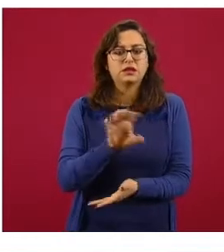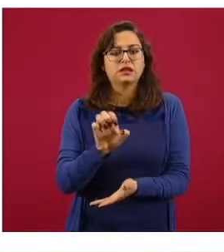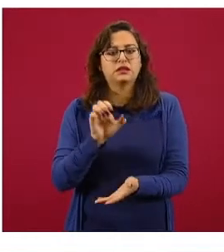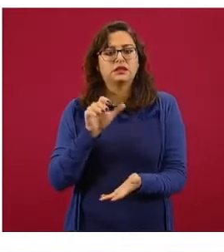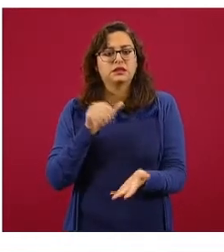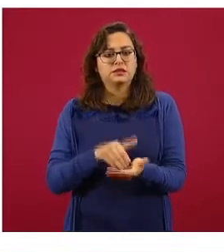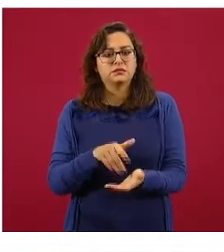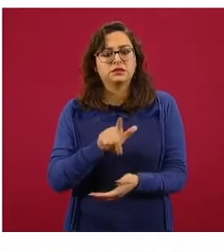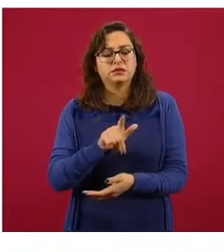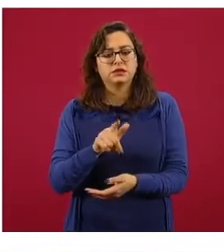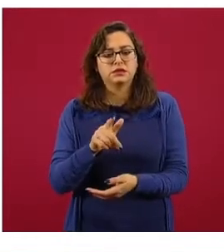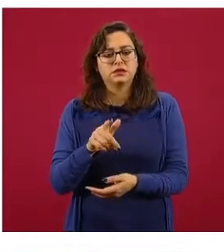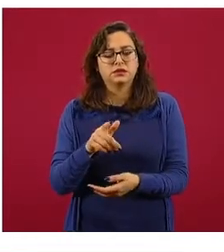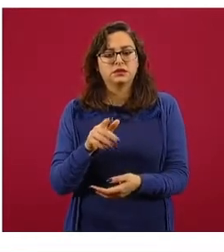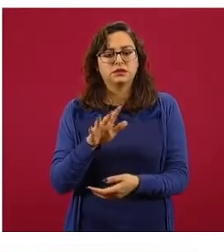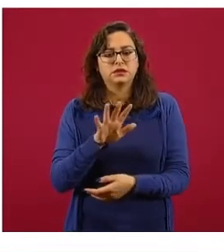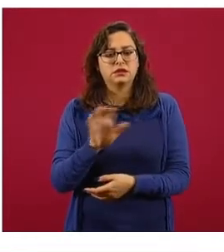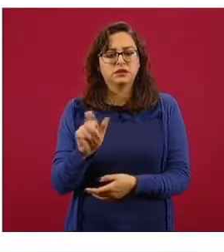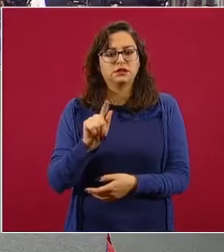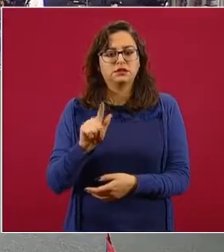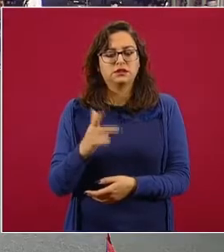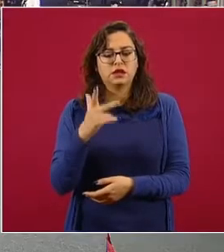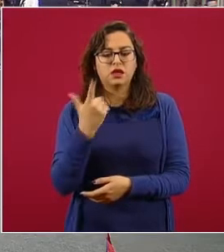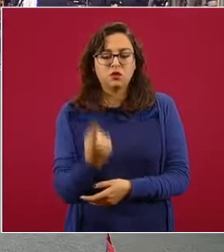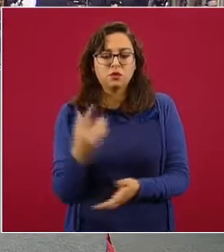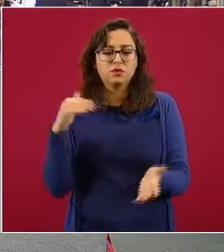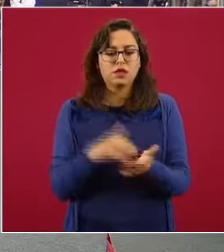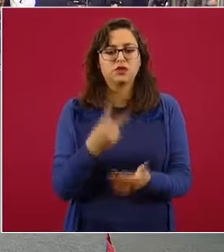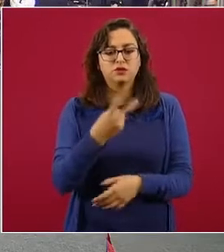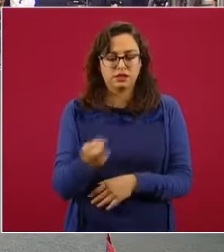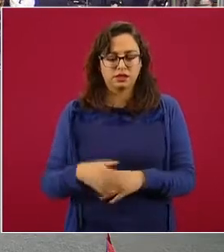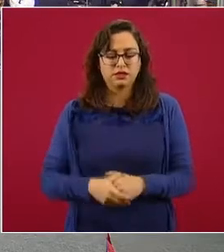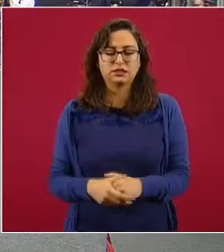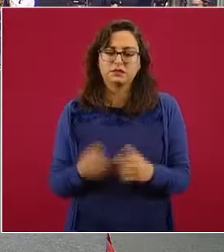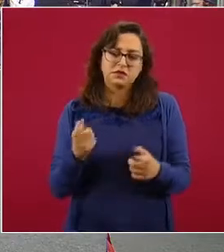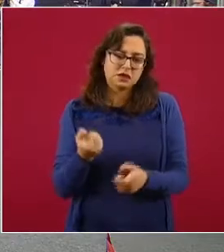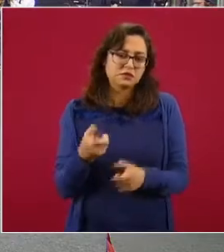eso sería cuánto, señor presidente. Muchas gracias por su atención.